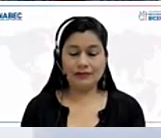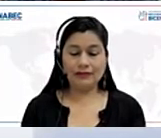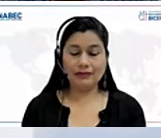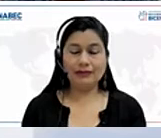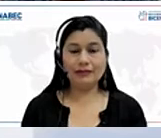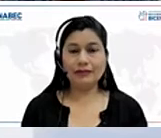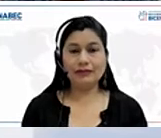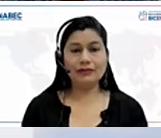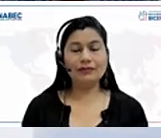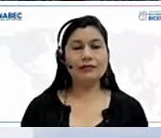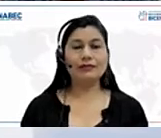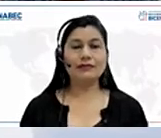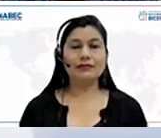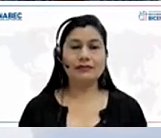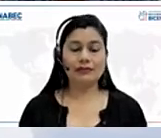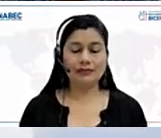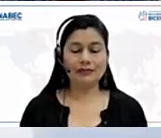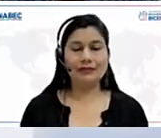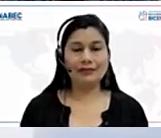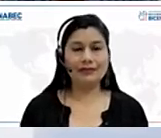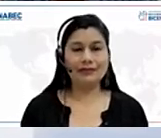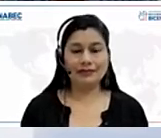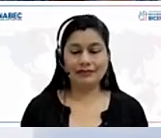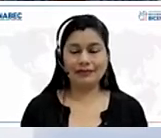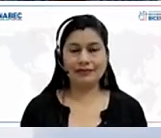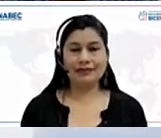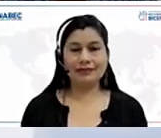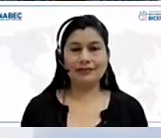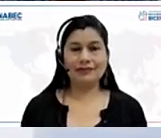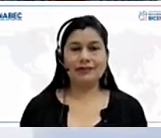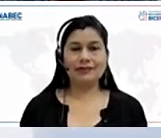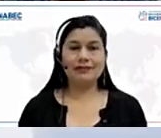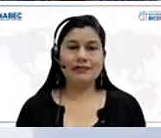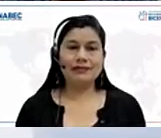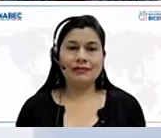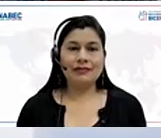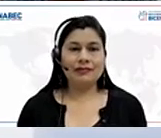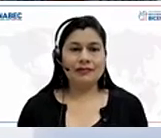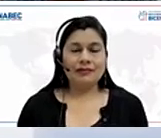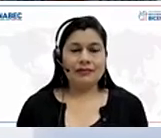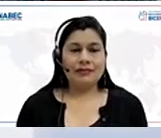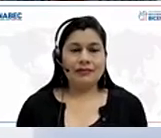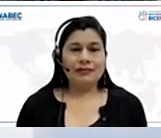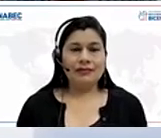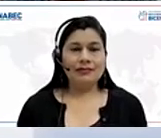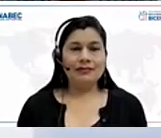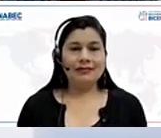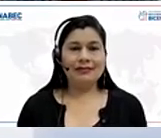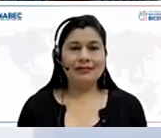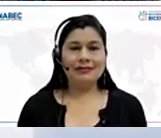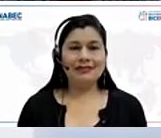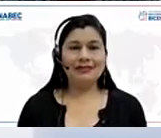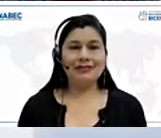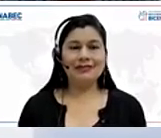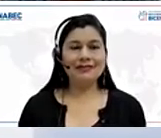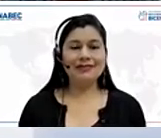uno sepa un alto nivel de japonés. Sin embargo, como he ido mencionando, todas las modalidades incluyen un